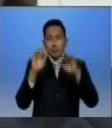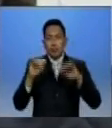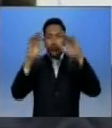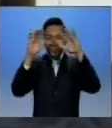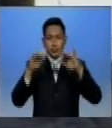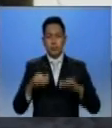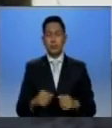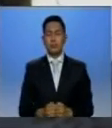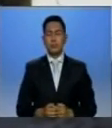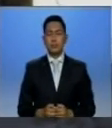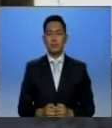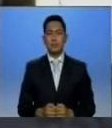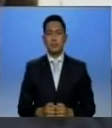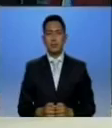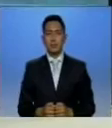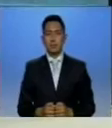Lorena aldas gama noticias